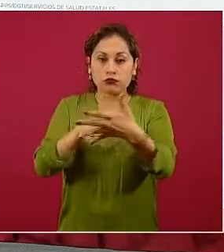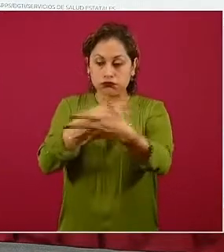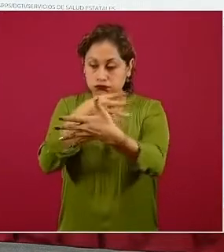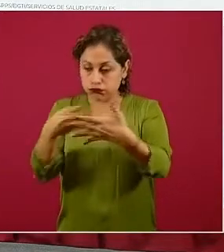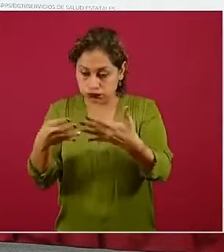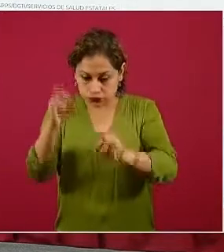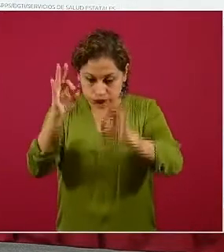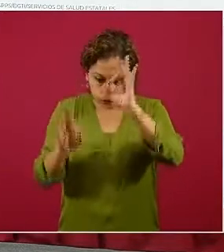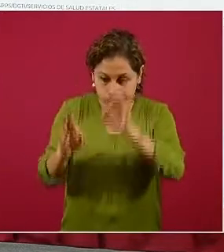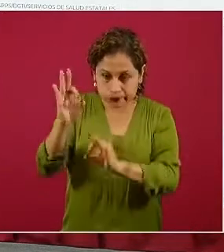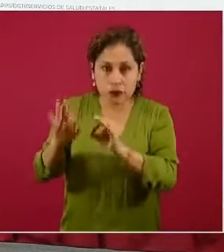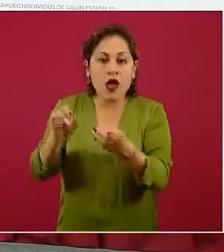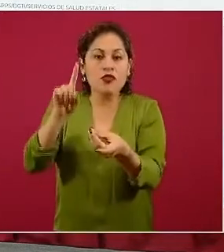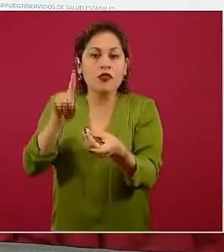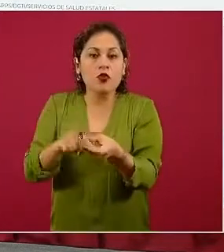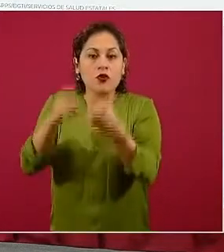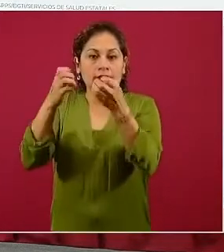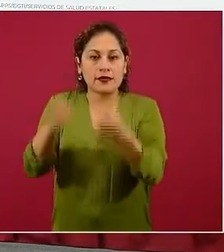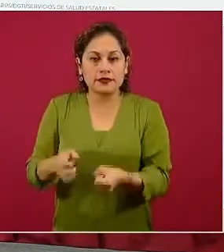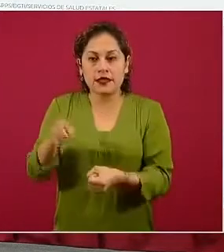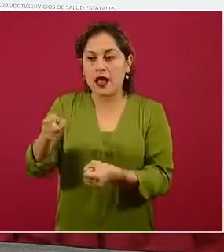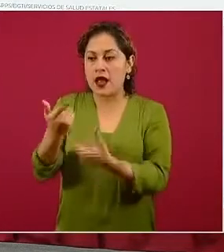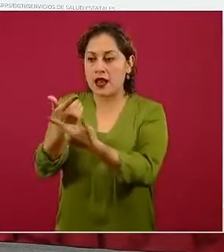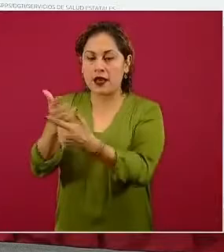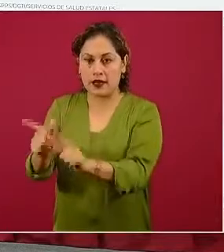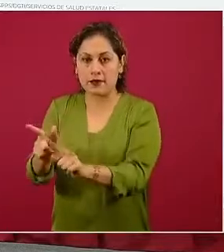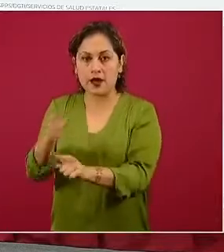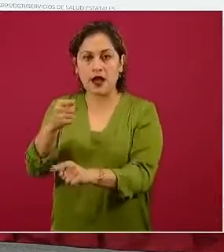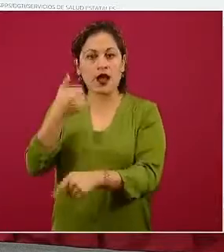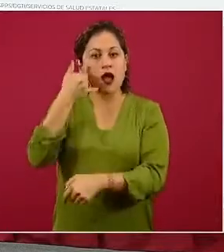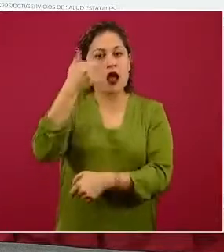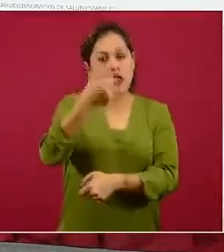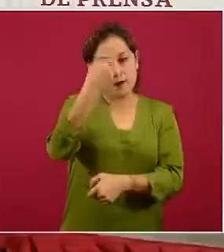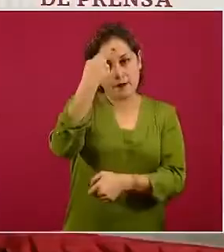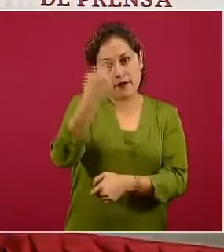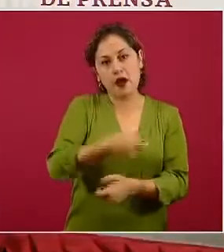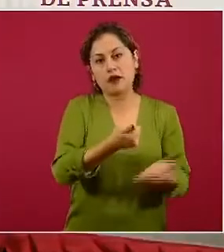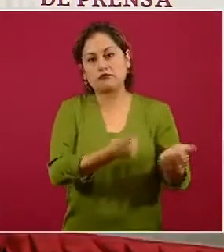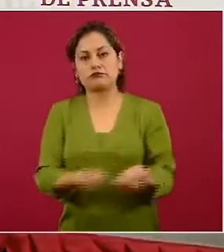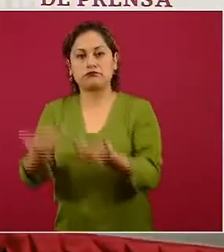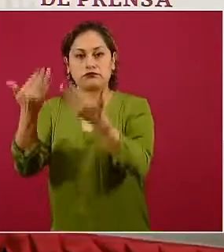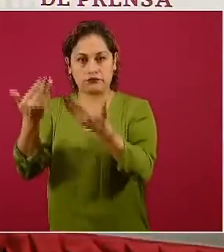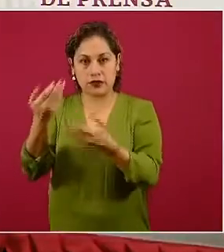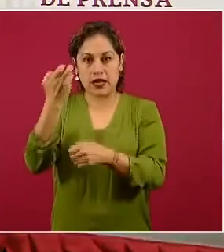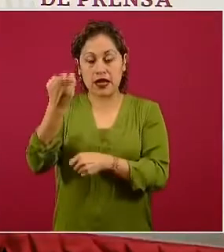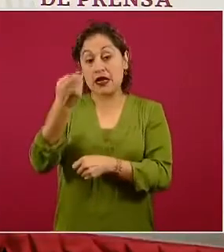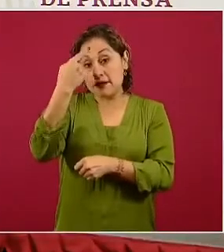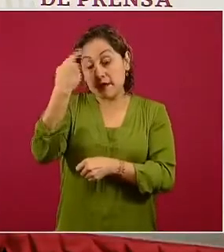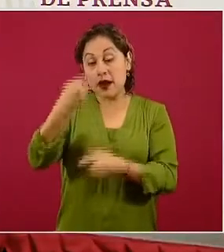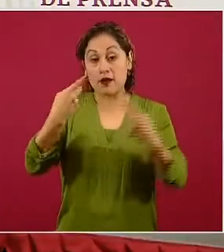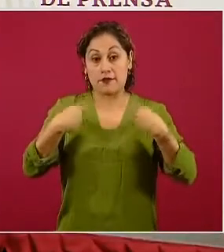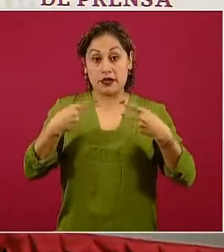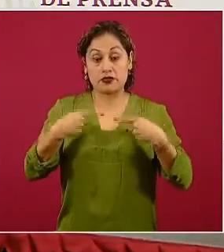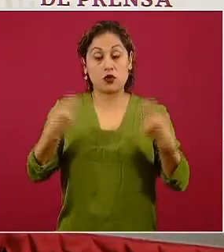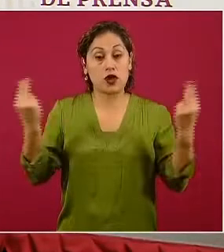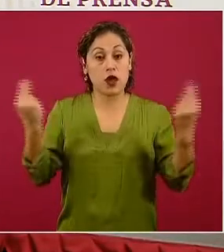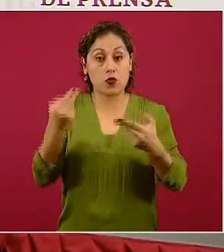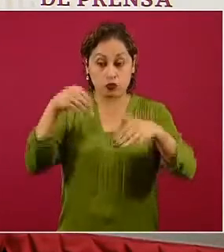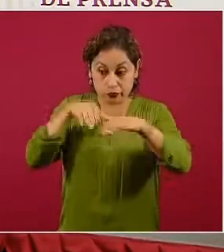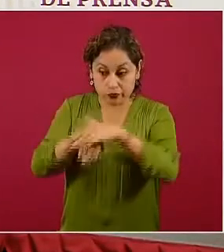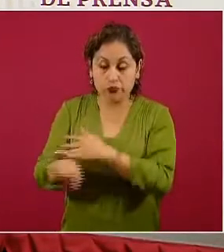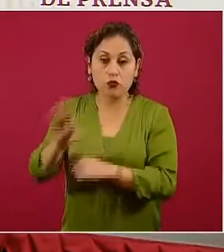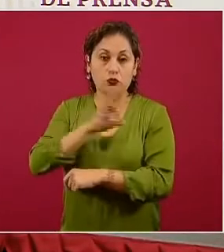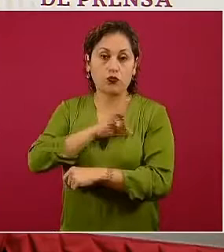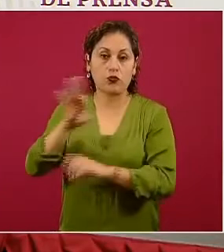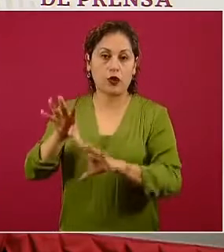se encuentran estas disponibilidades y por lo tanto contribuir a disminuir los tiempos en los cuales una persona puede